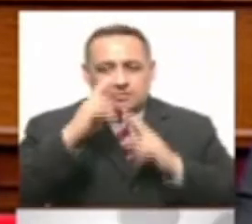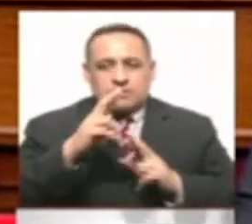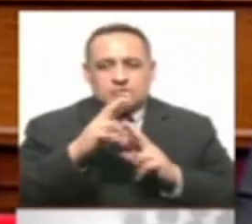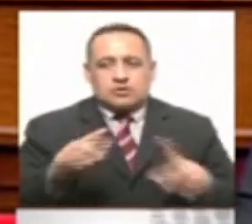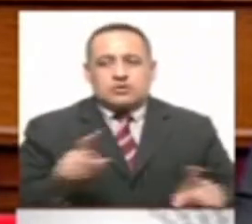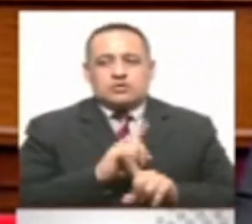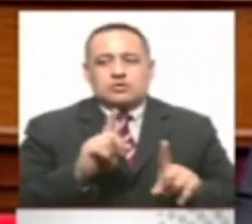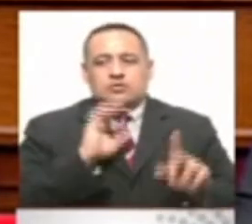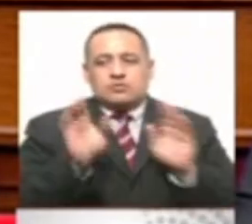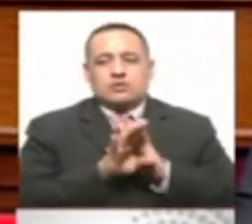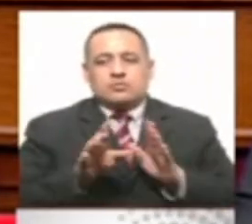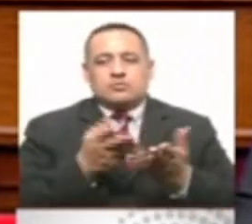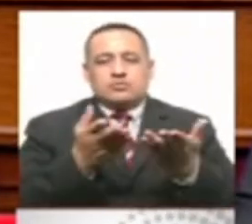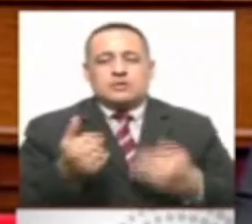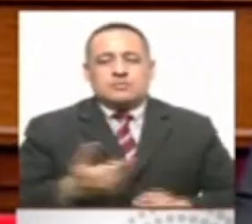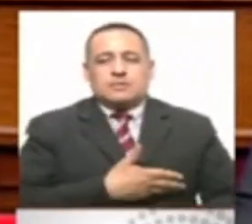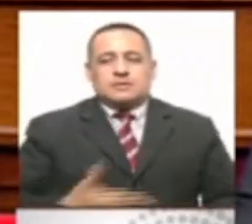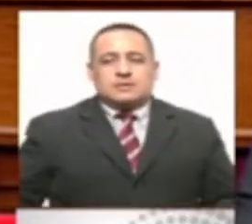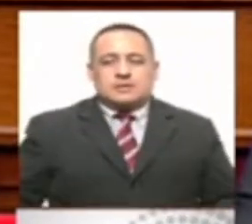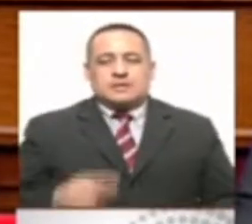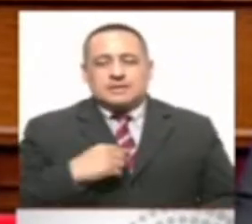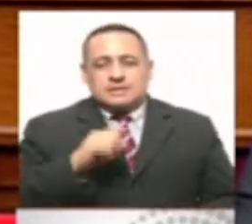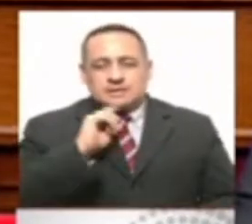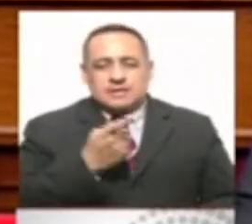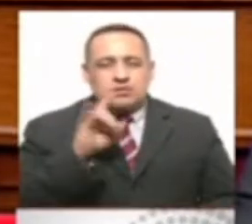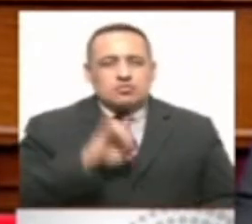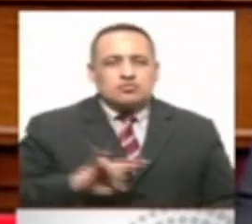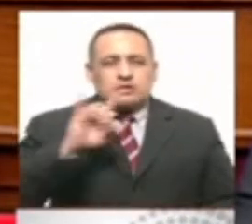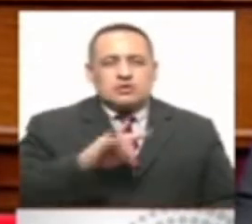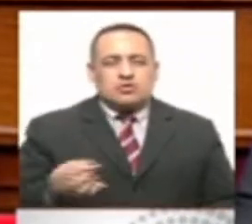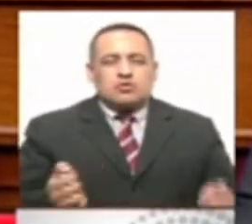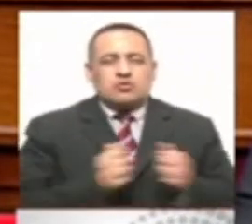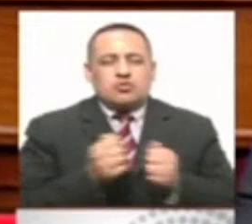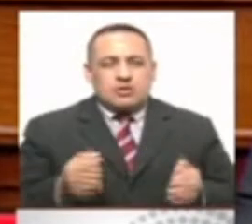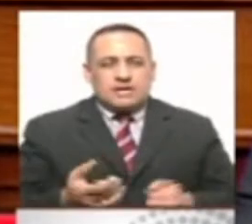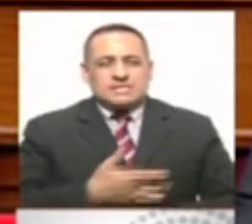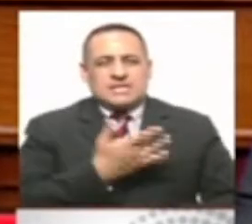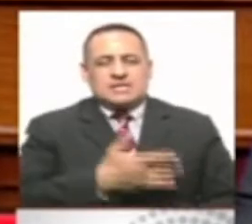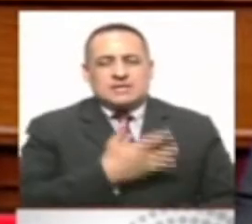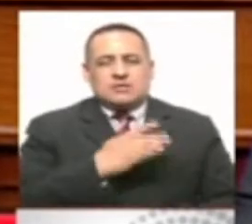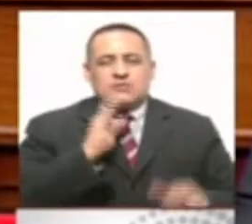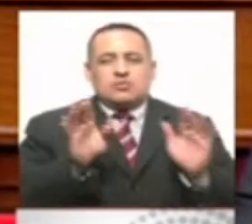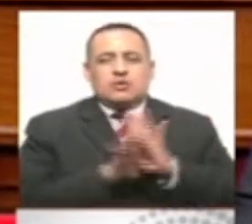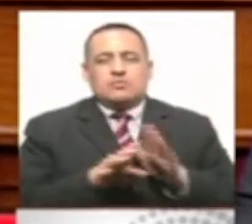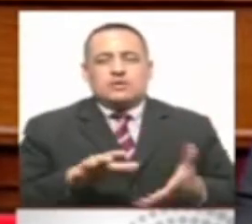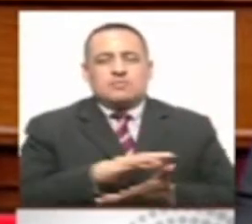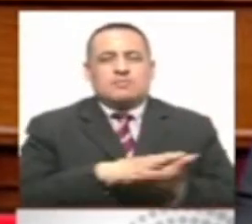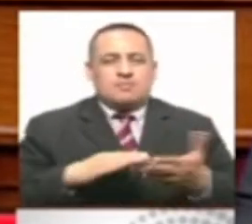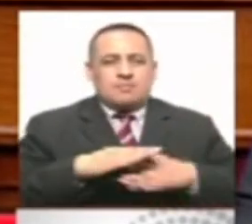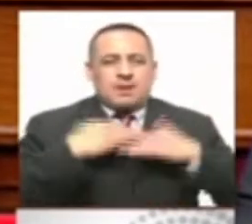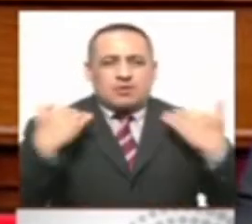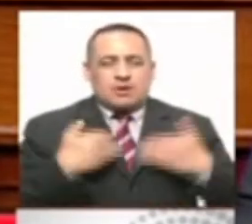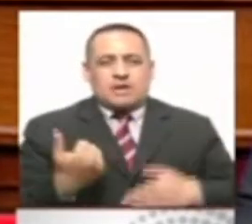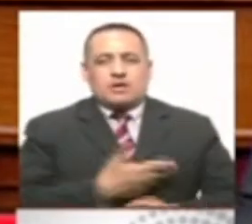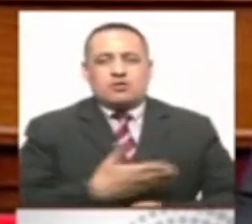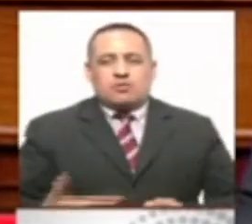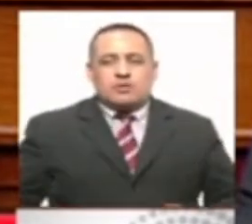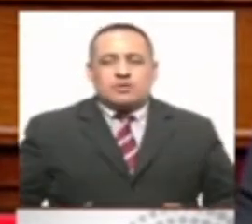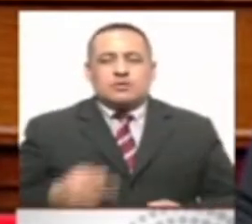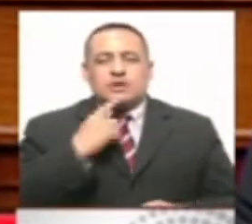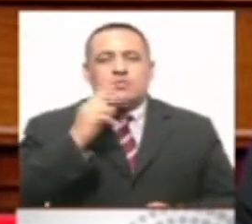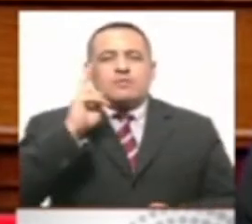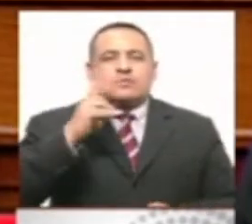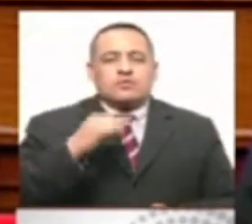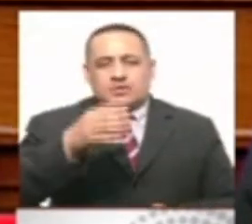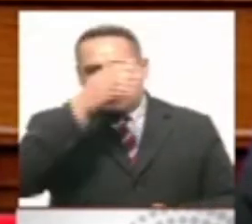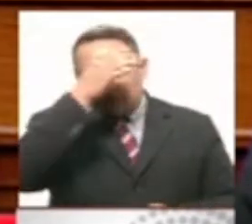y no, señora presidente, ser utilizada con la motivación subalterna de desestabilizar al gobierno del profesor Pedro